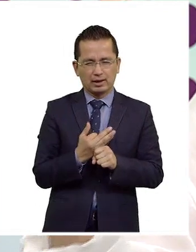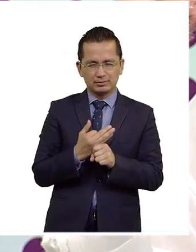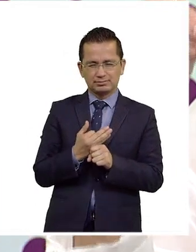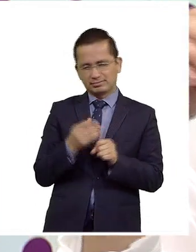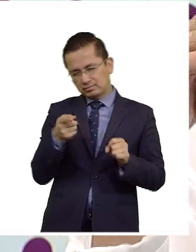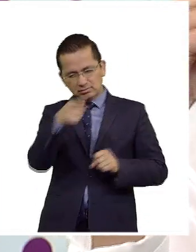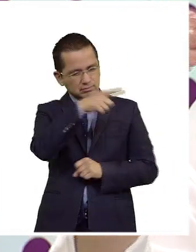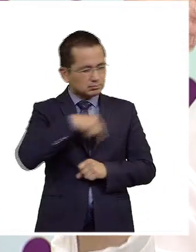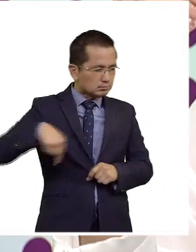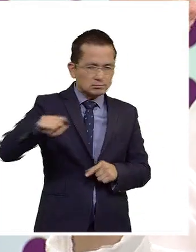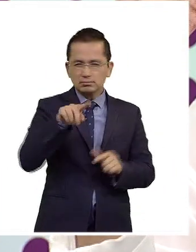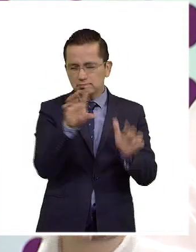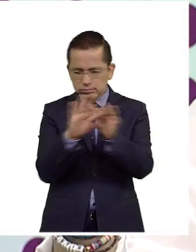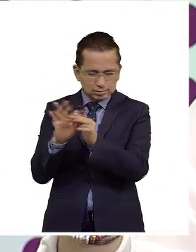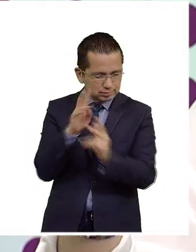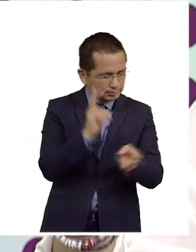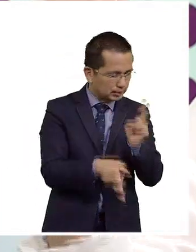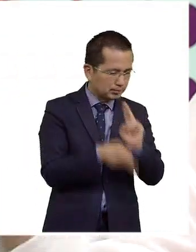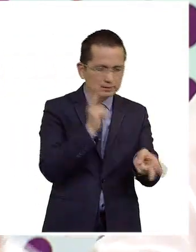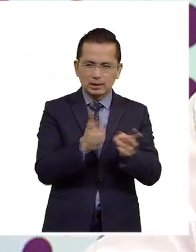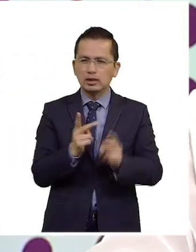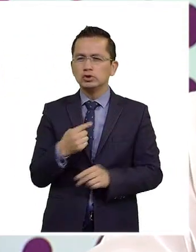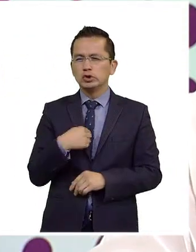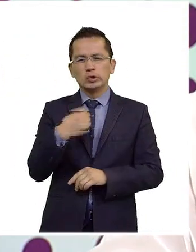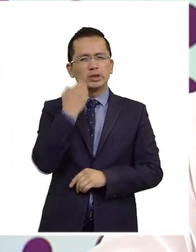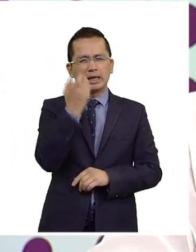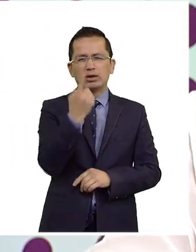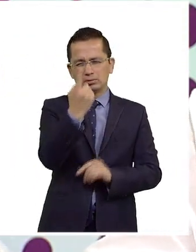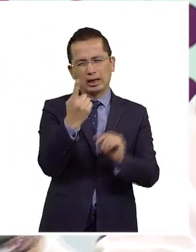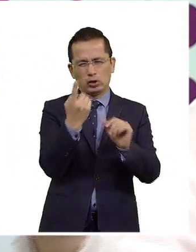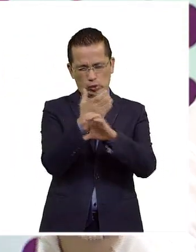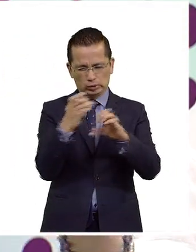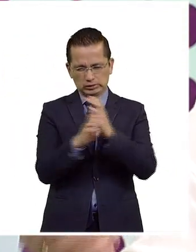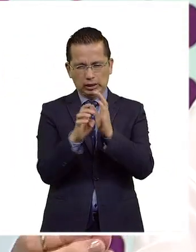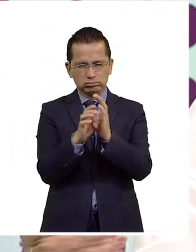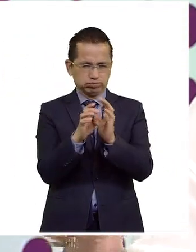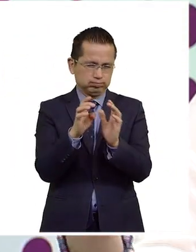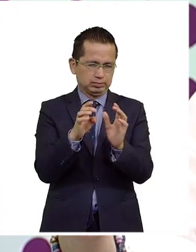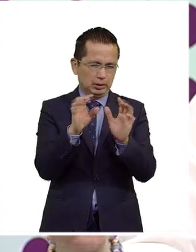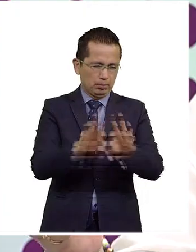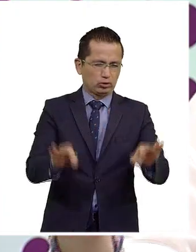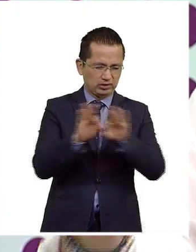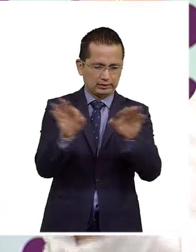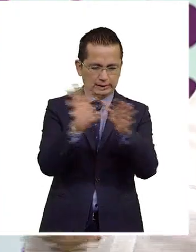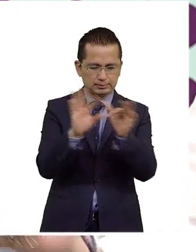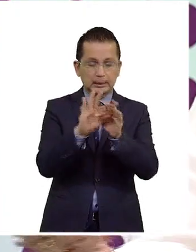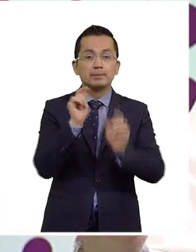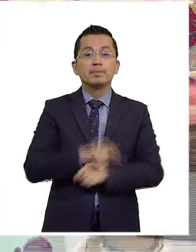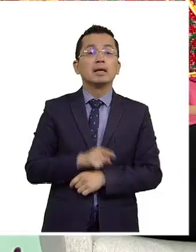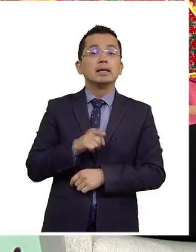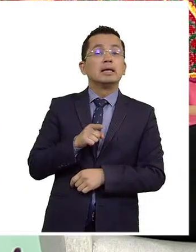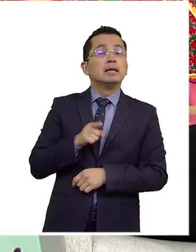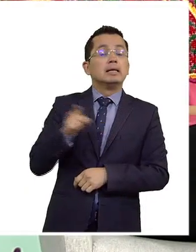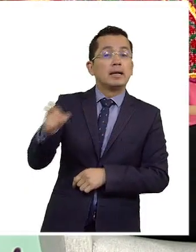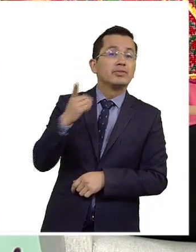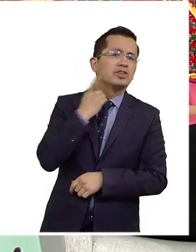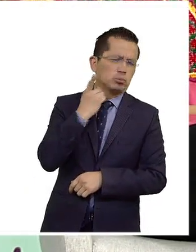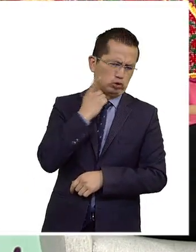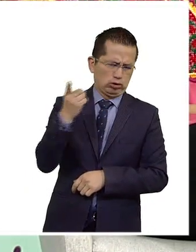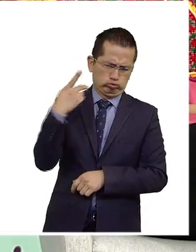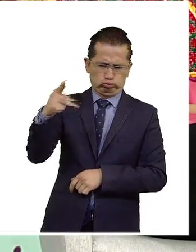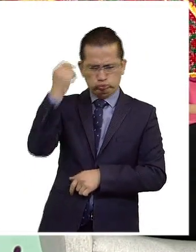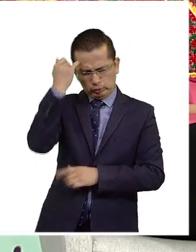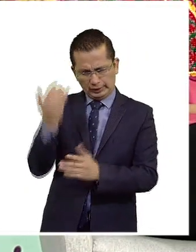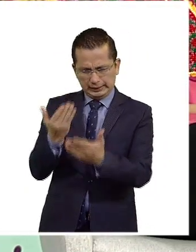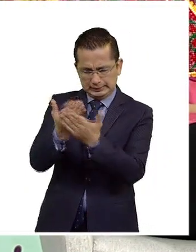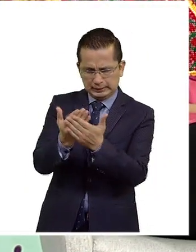el tema de que estas iniciativas, la iniciativa que presentó el diputado y la iniciativa que presentaste tú y que después hizo suya la